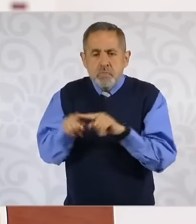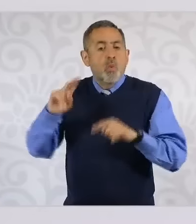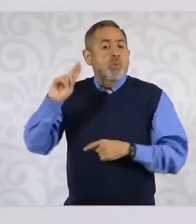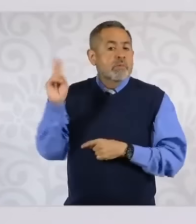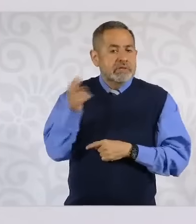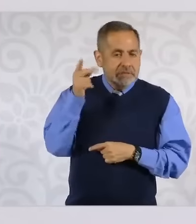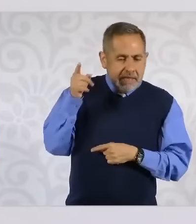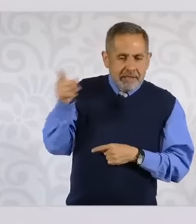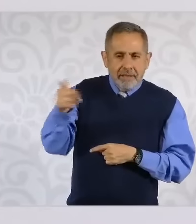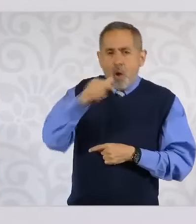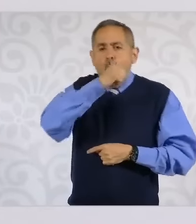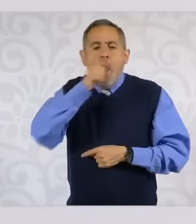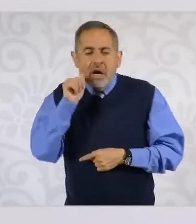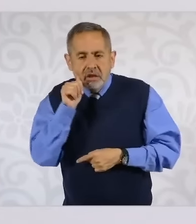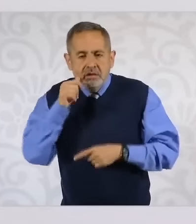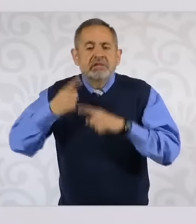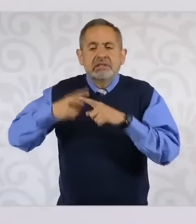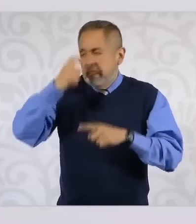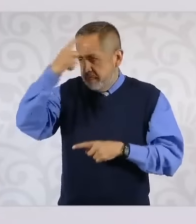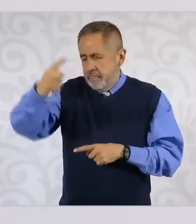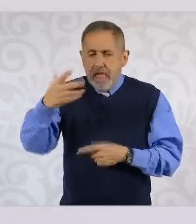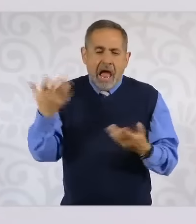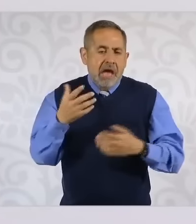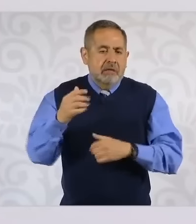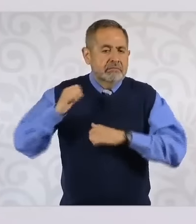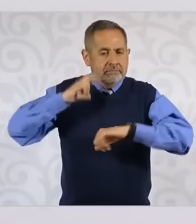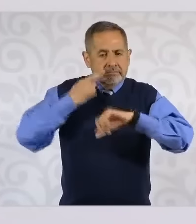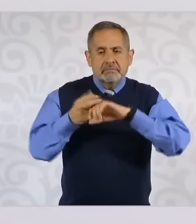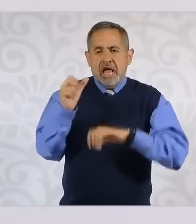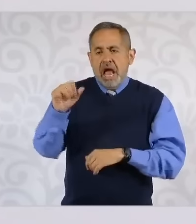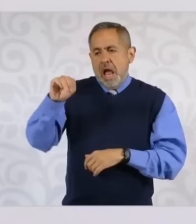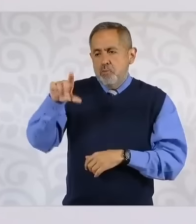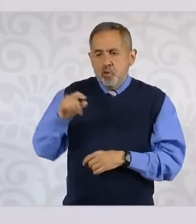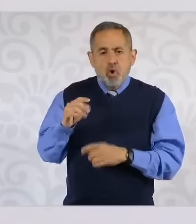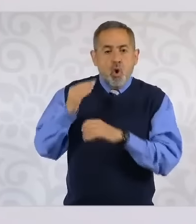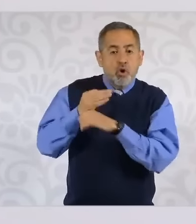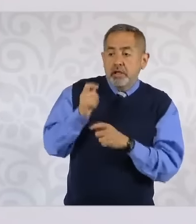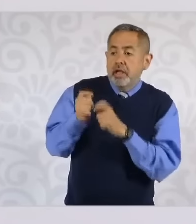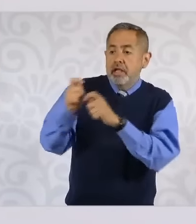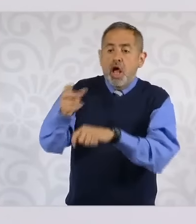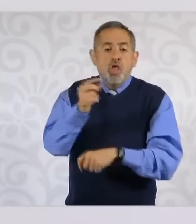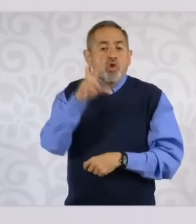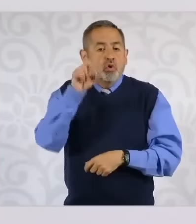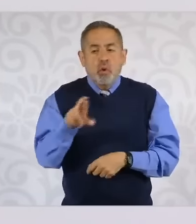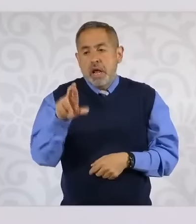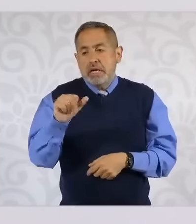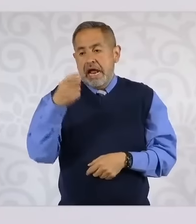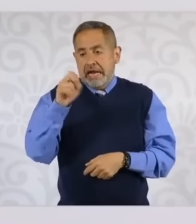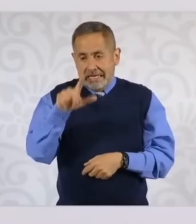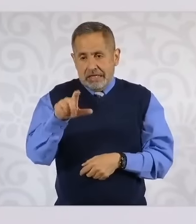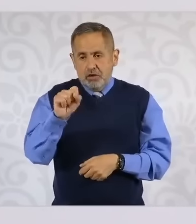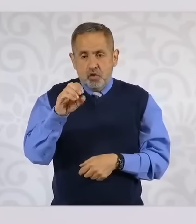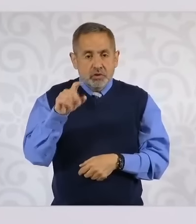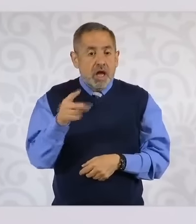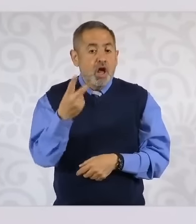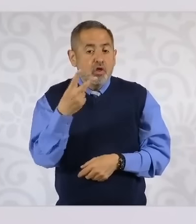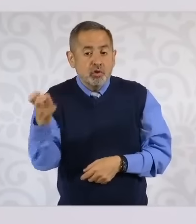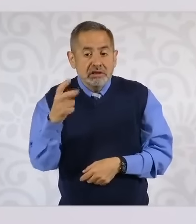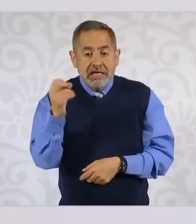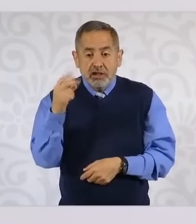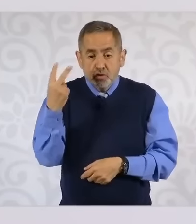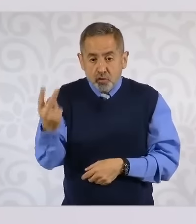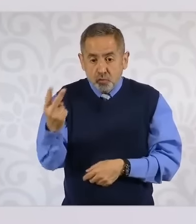Bienestar Benito Juárez, que coordina la doctora Raquel Sosa. Son 202 sedes en